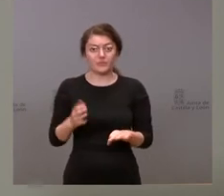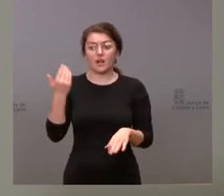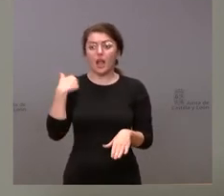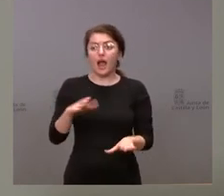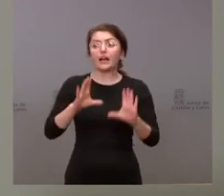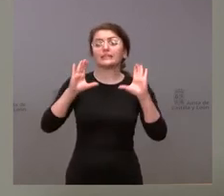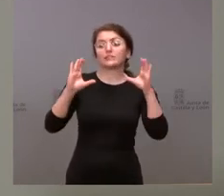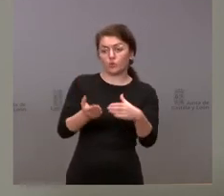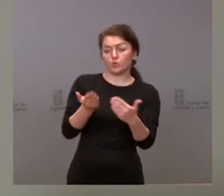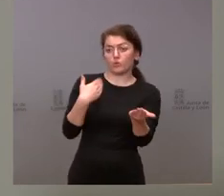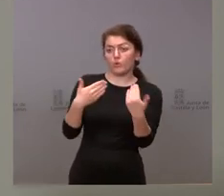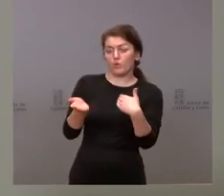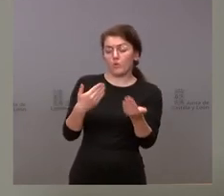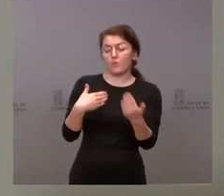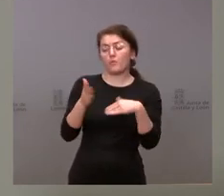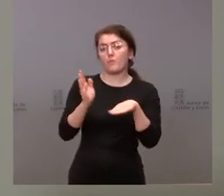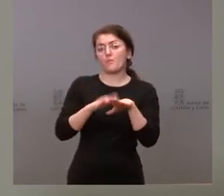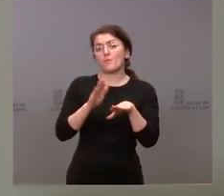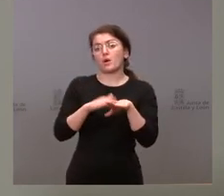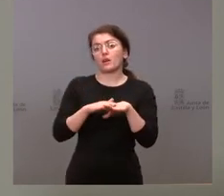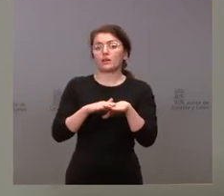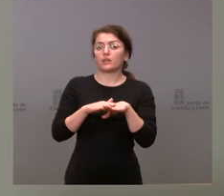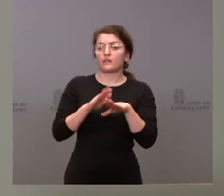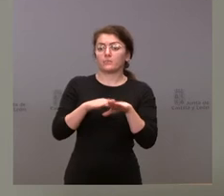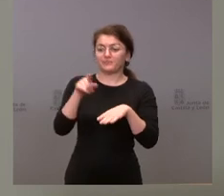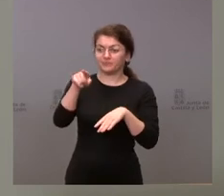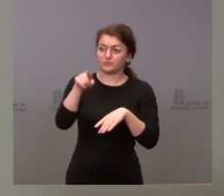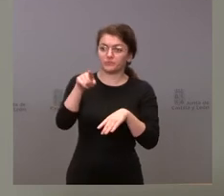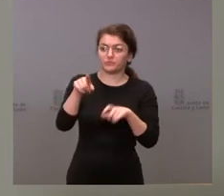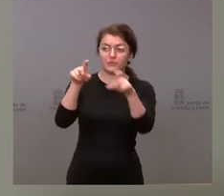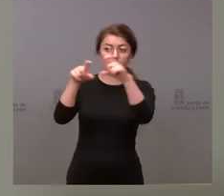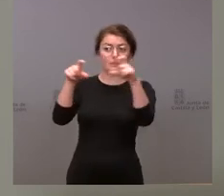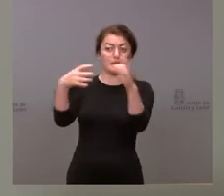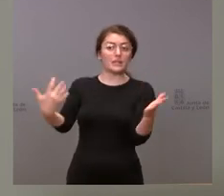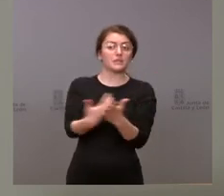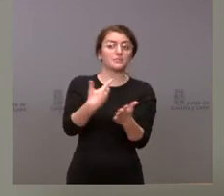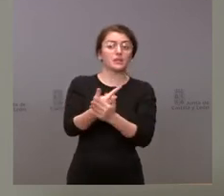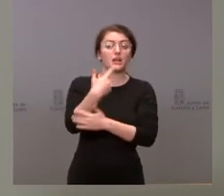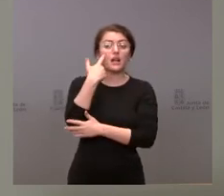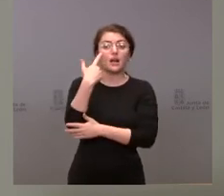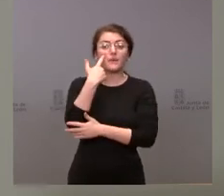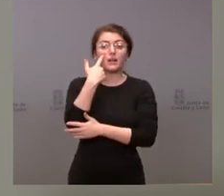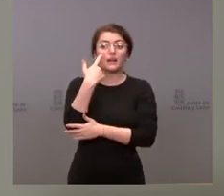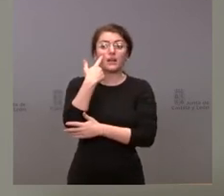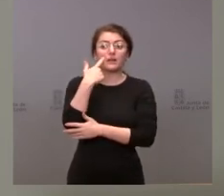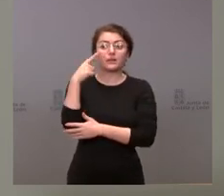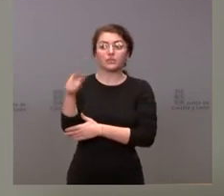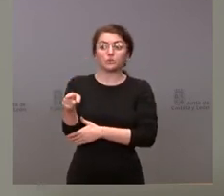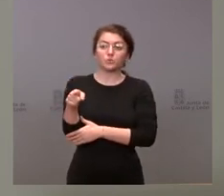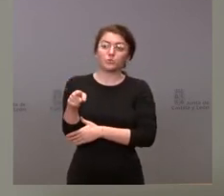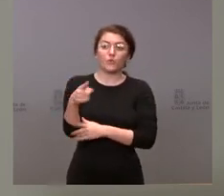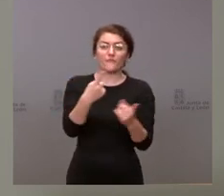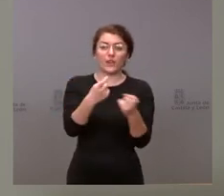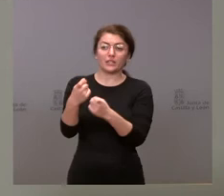de que nos que nos comenten y de mejorar cómo van a mejorar estas deficiencias que se les ha